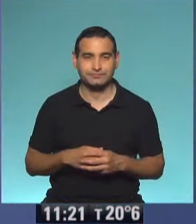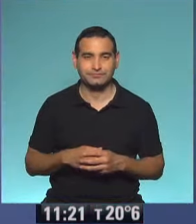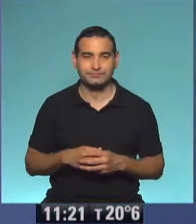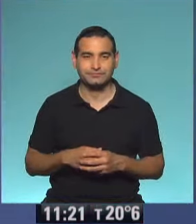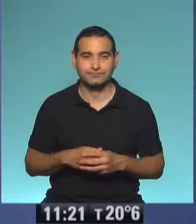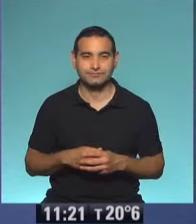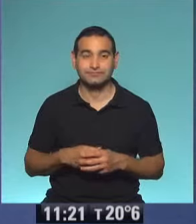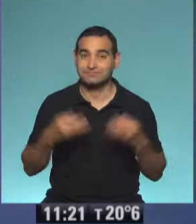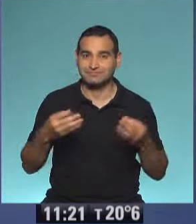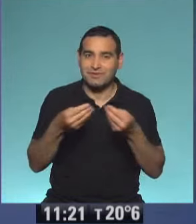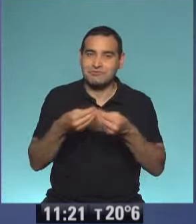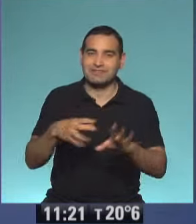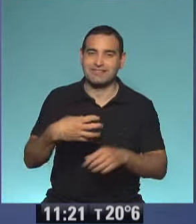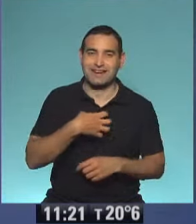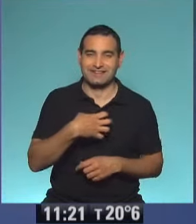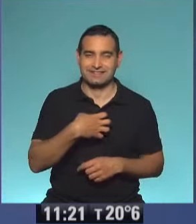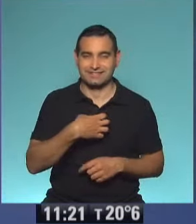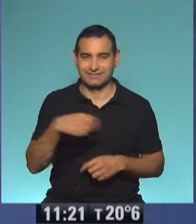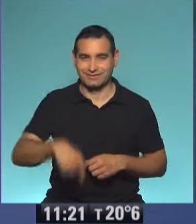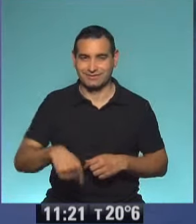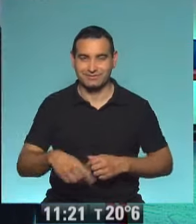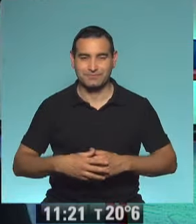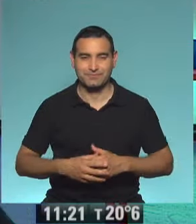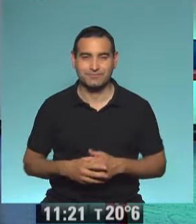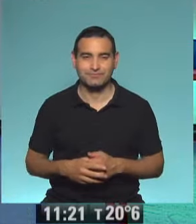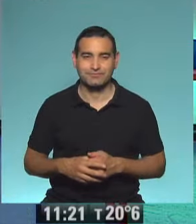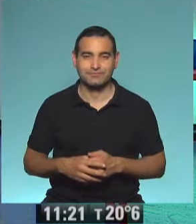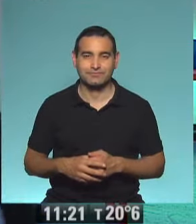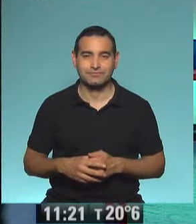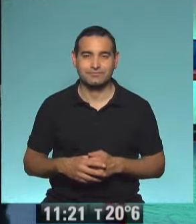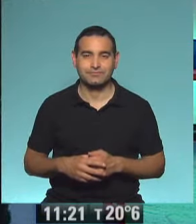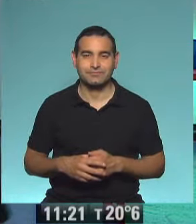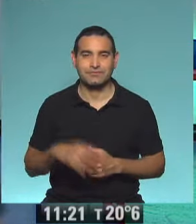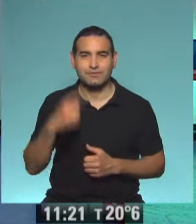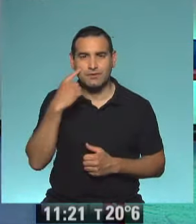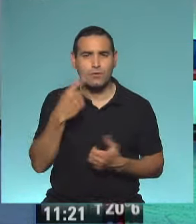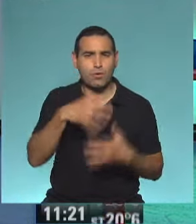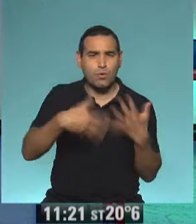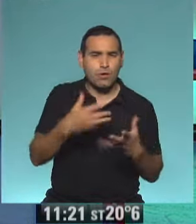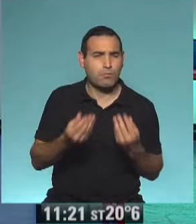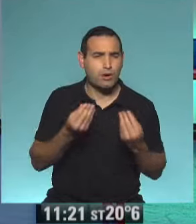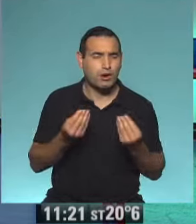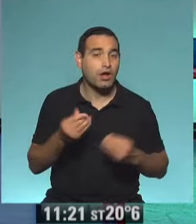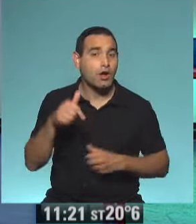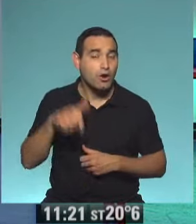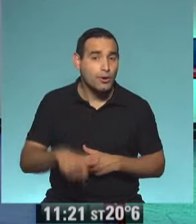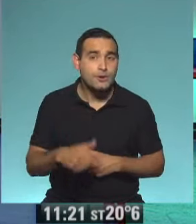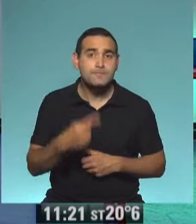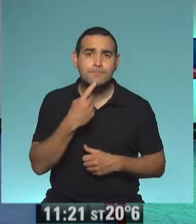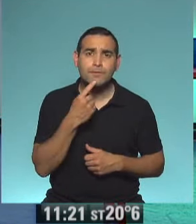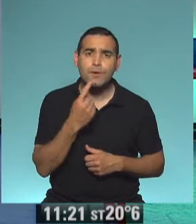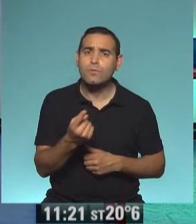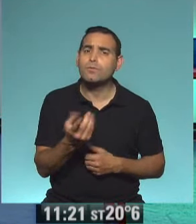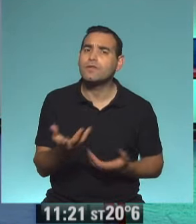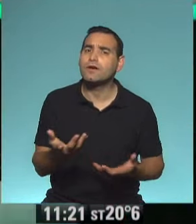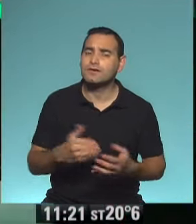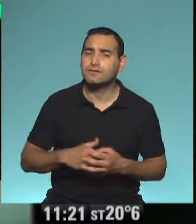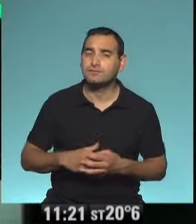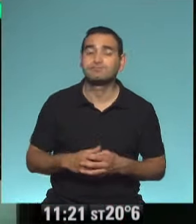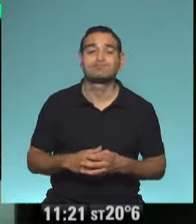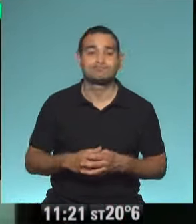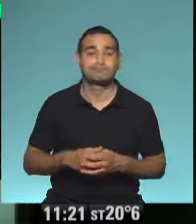Para empezar nuestra clase del día de la fecha. Que nos preguntamos por qué jugamos y hoy en particular nos preguntamos qué cosa, Juli.